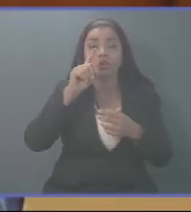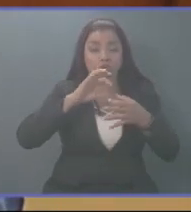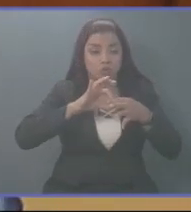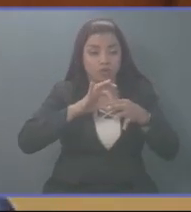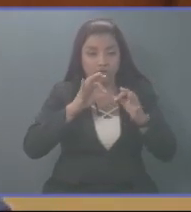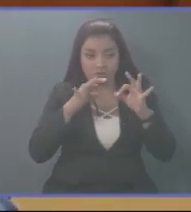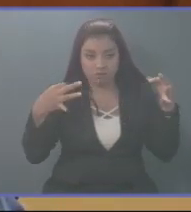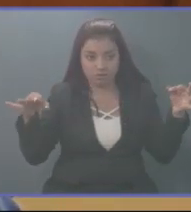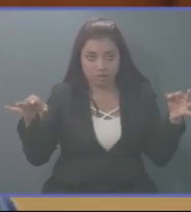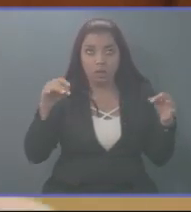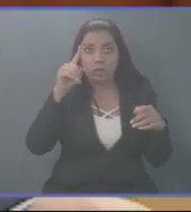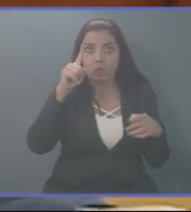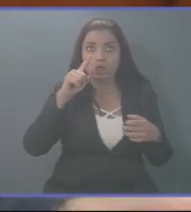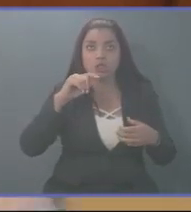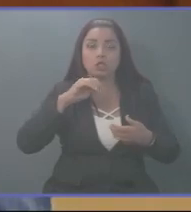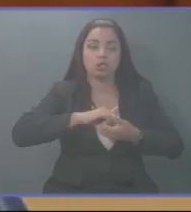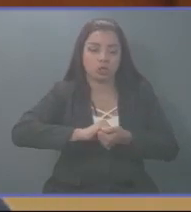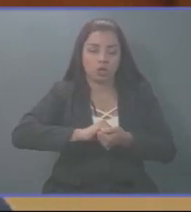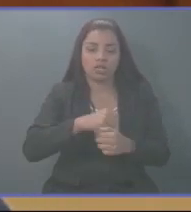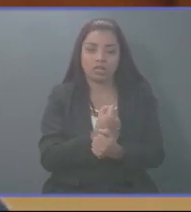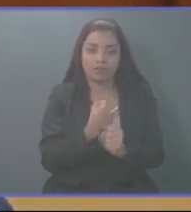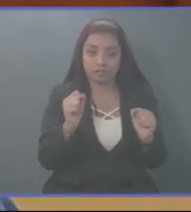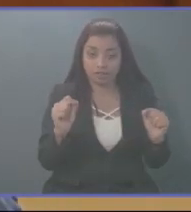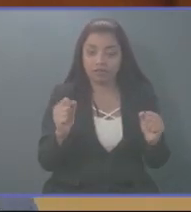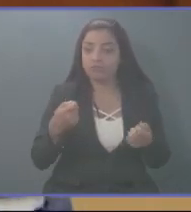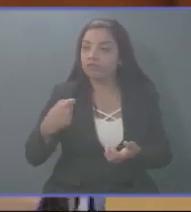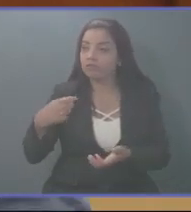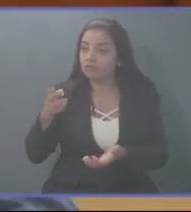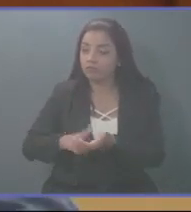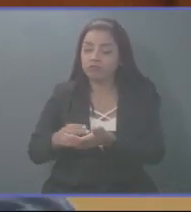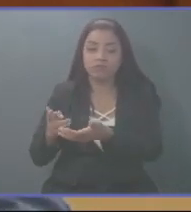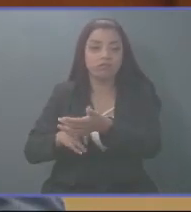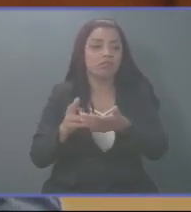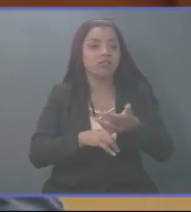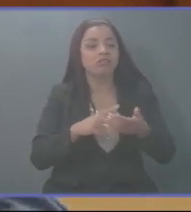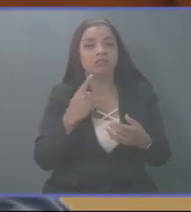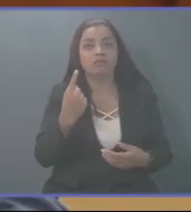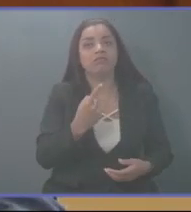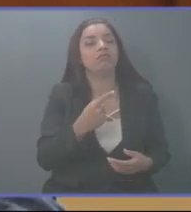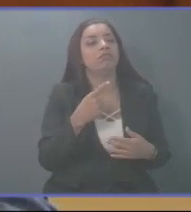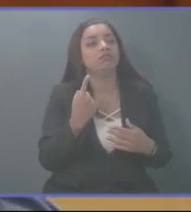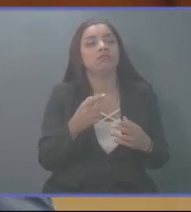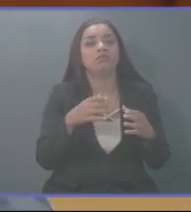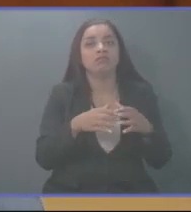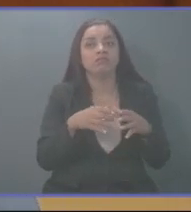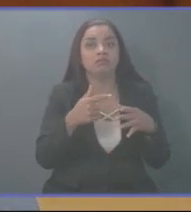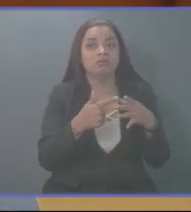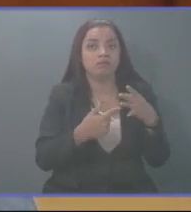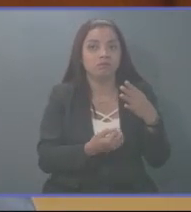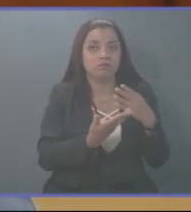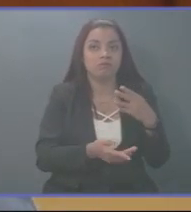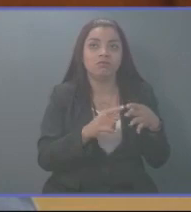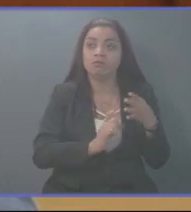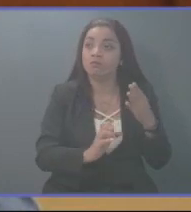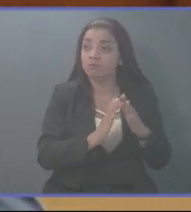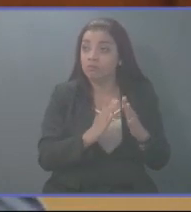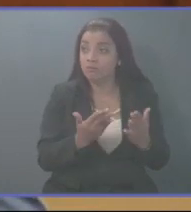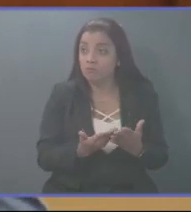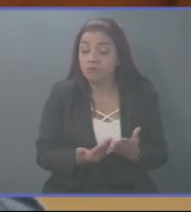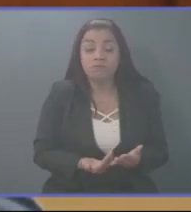de los miembros que integran la Comisión de Legislación y puntos constitucionales. Si no tiene